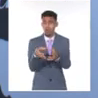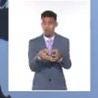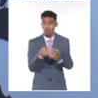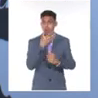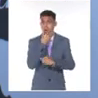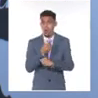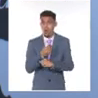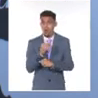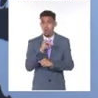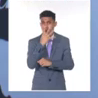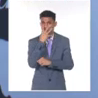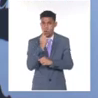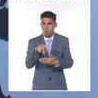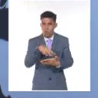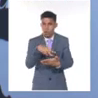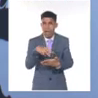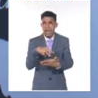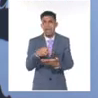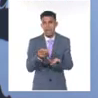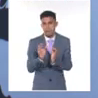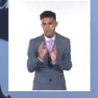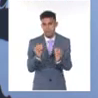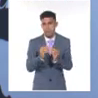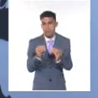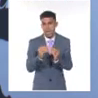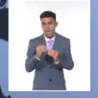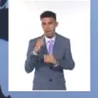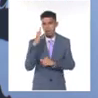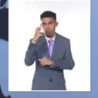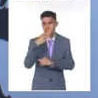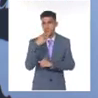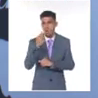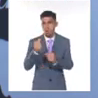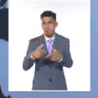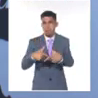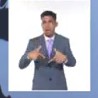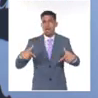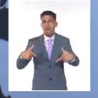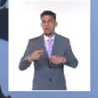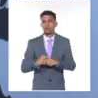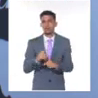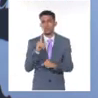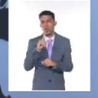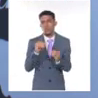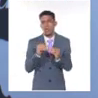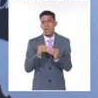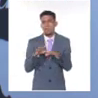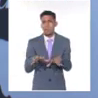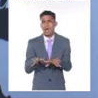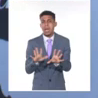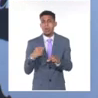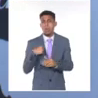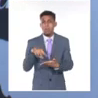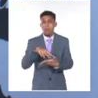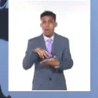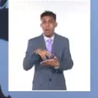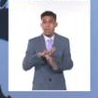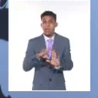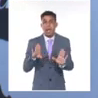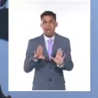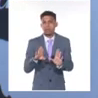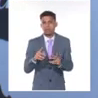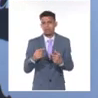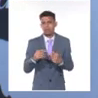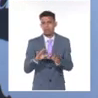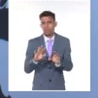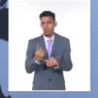esta cantera se queda allí y no sigue este proceso en la vida. Hay que pasar los conocimientos a los